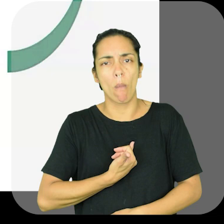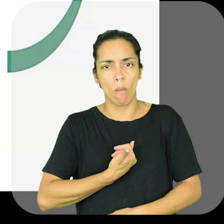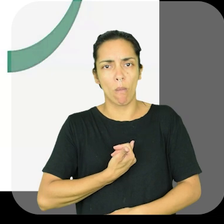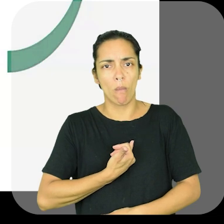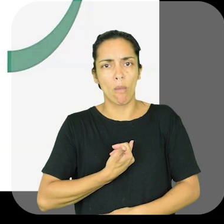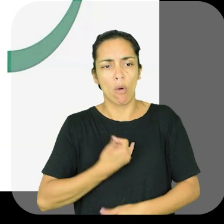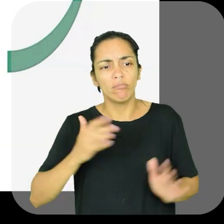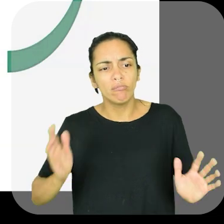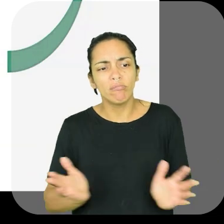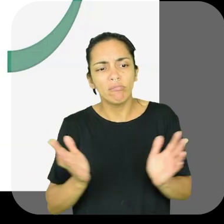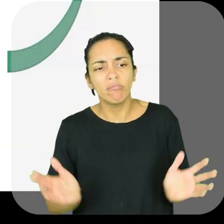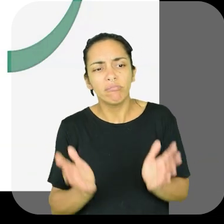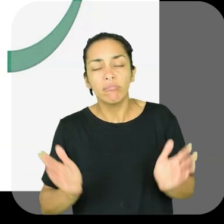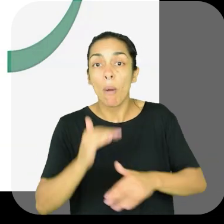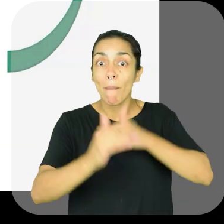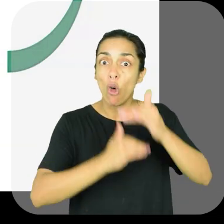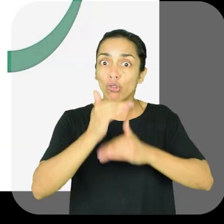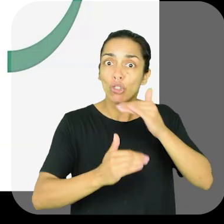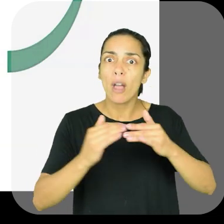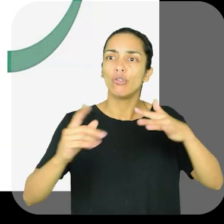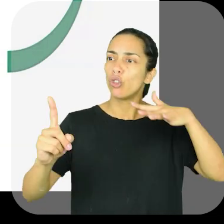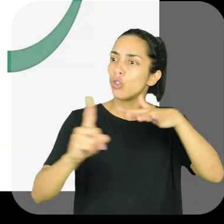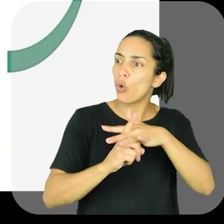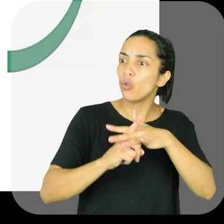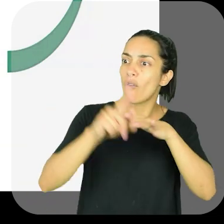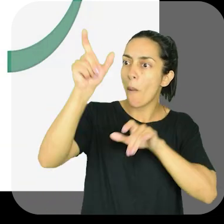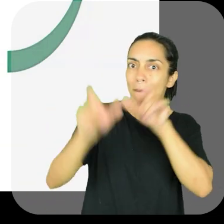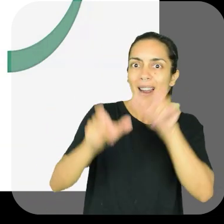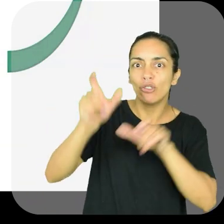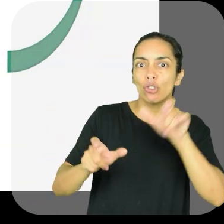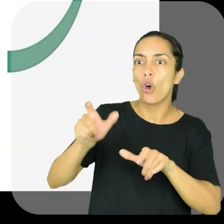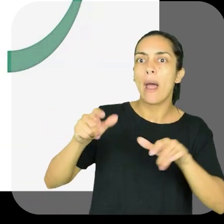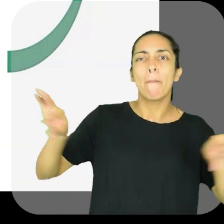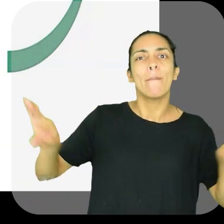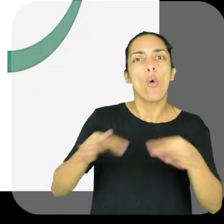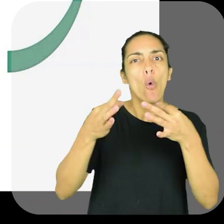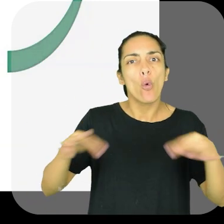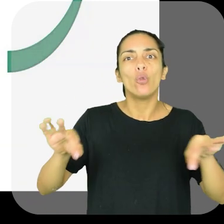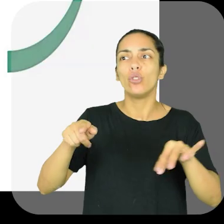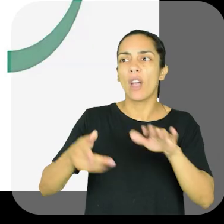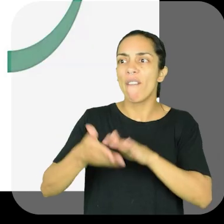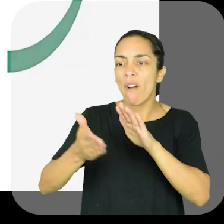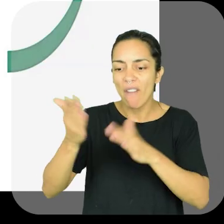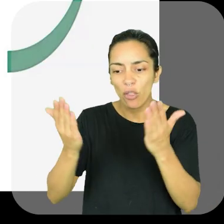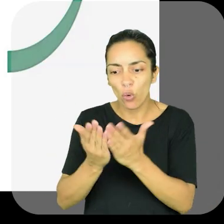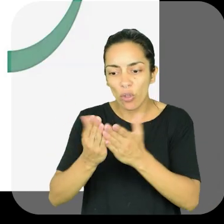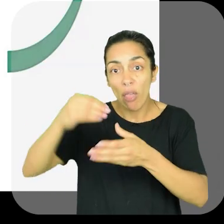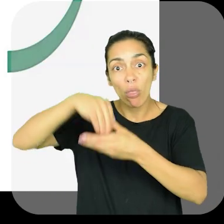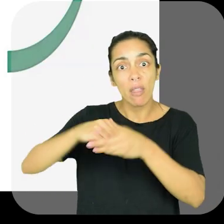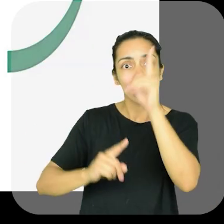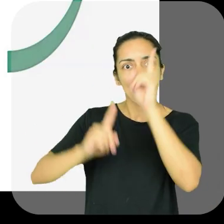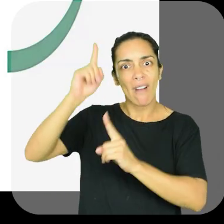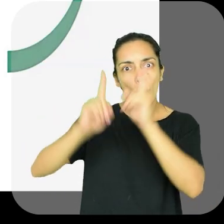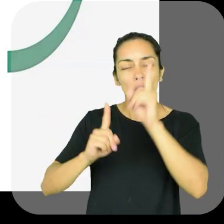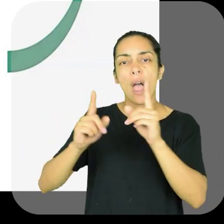cómo generar procesos más inclusivos para los músicos que se encuentran estudiando música en la universidad. Y